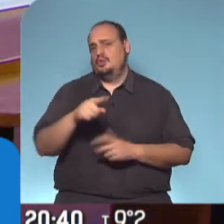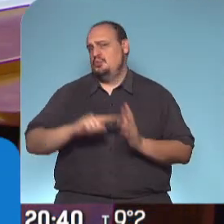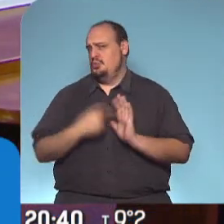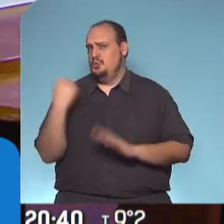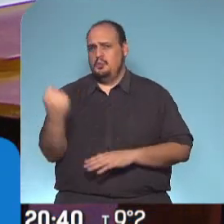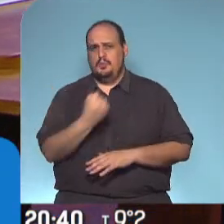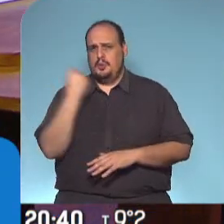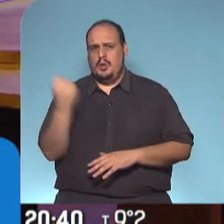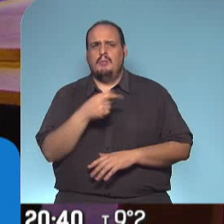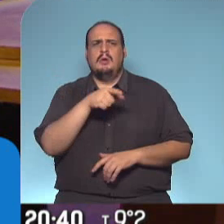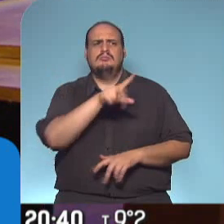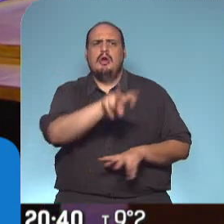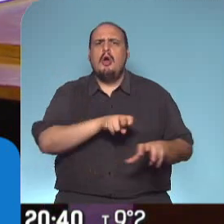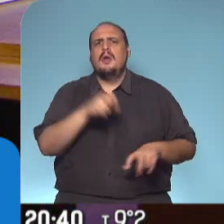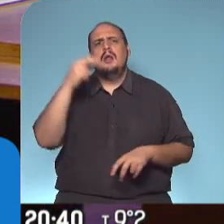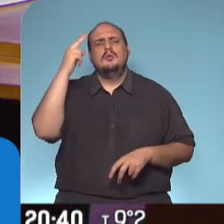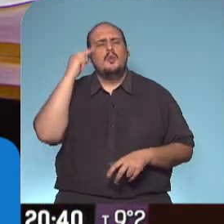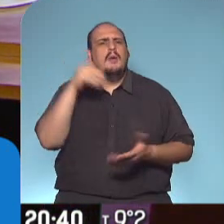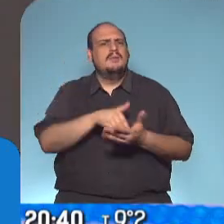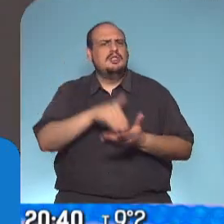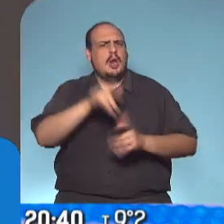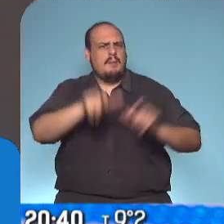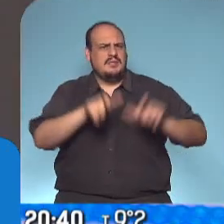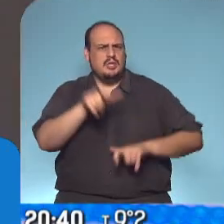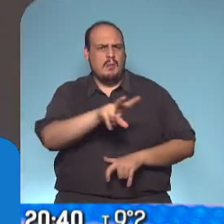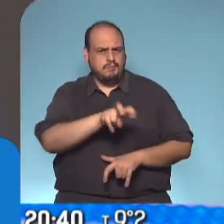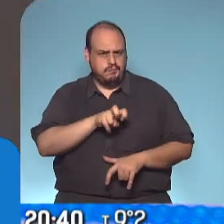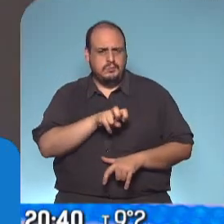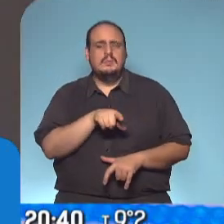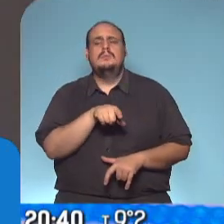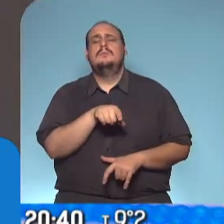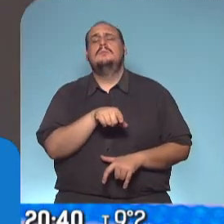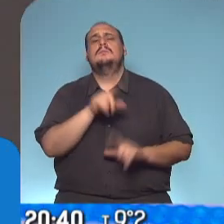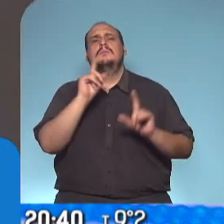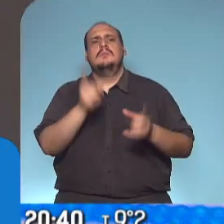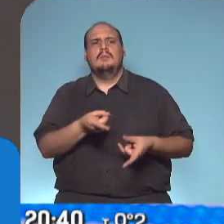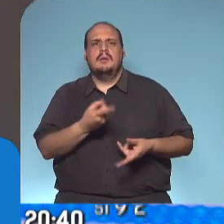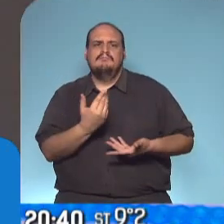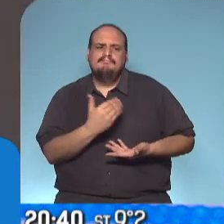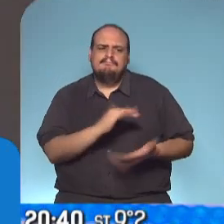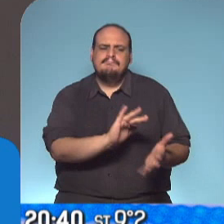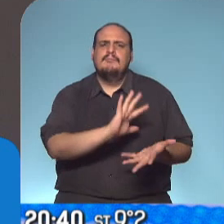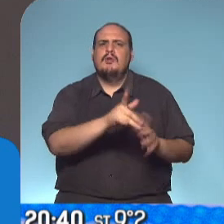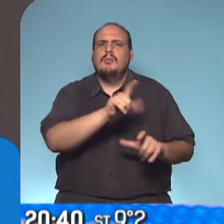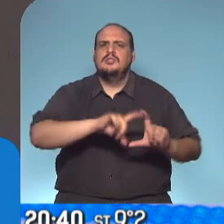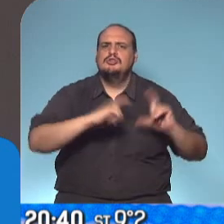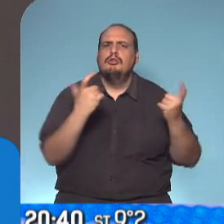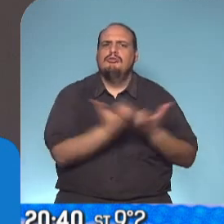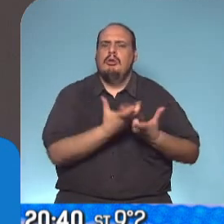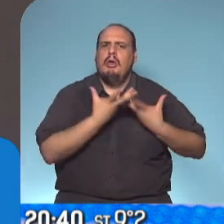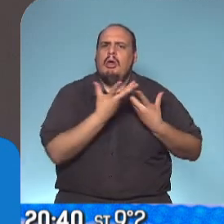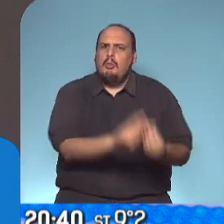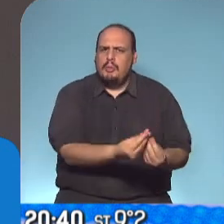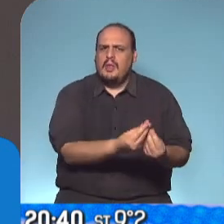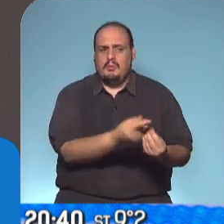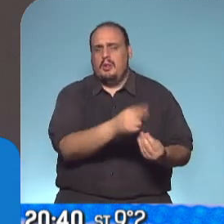porque alcanza casi 9 millones de argentinos y argentinas, porque es una inversión en términos de acompañamiento a la población súper